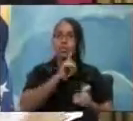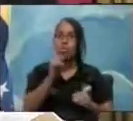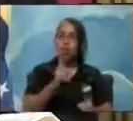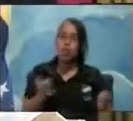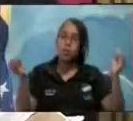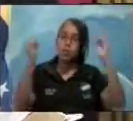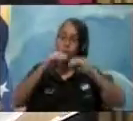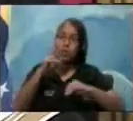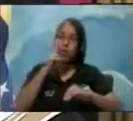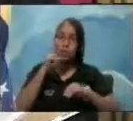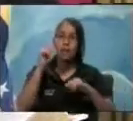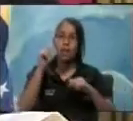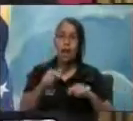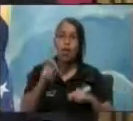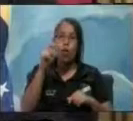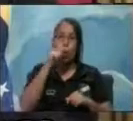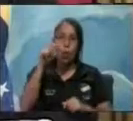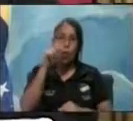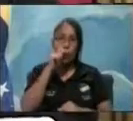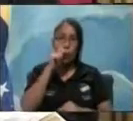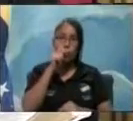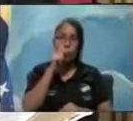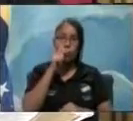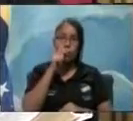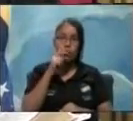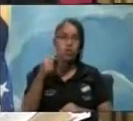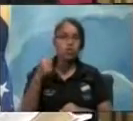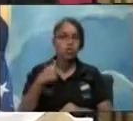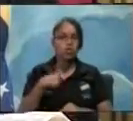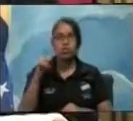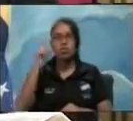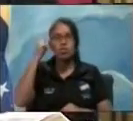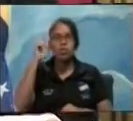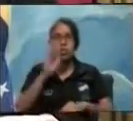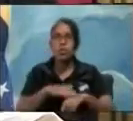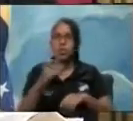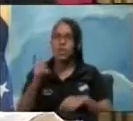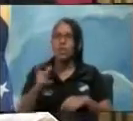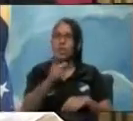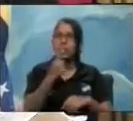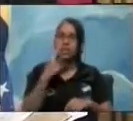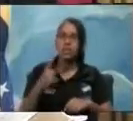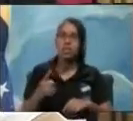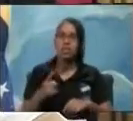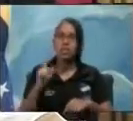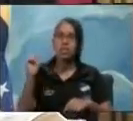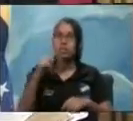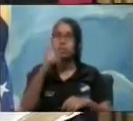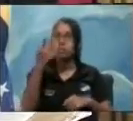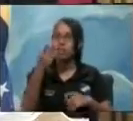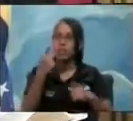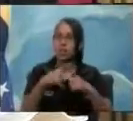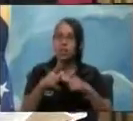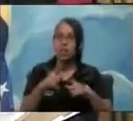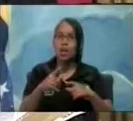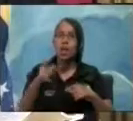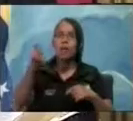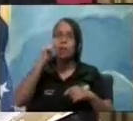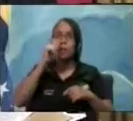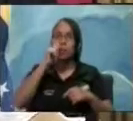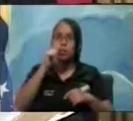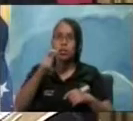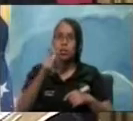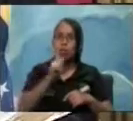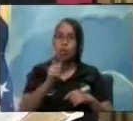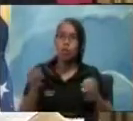la mirada al hombre. Yo no sé por qué hay gente que dice que Pedro fue el primer papa. Eso es mentira. Pedro dijo, no me